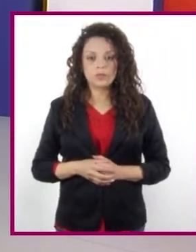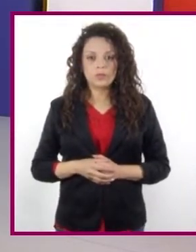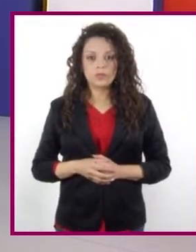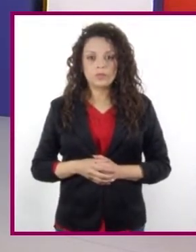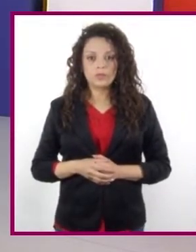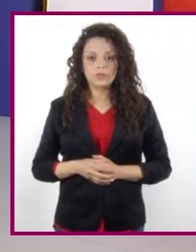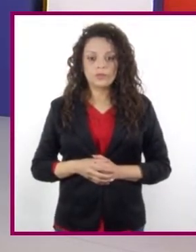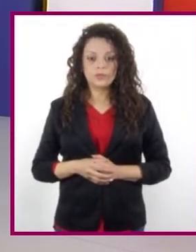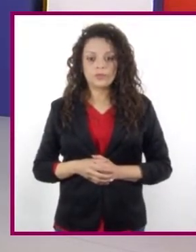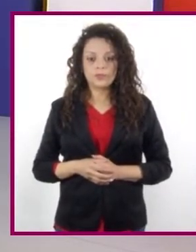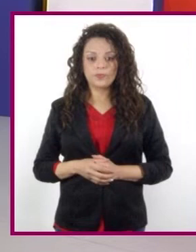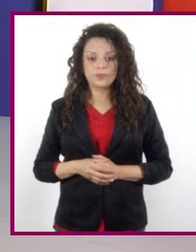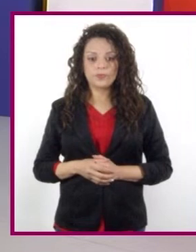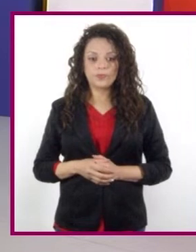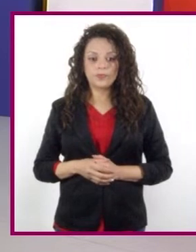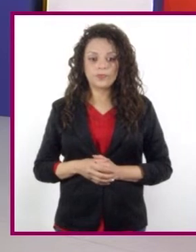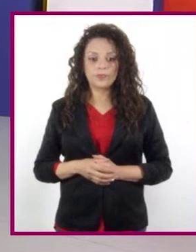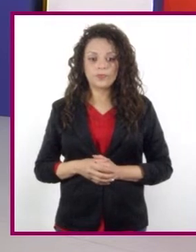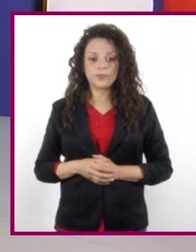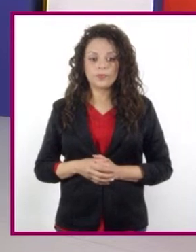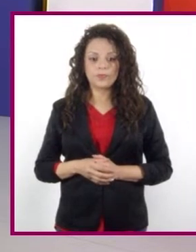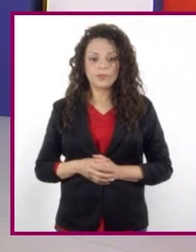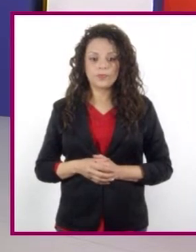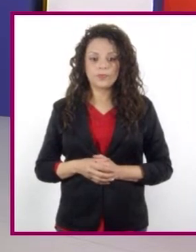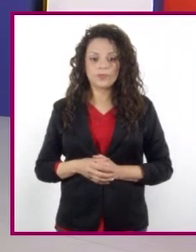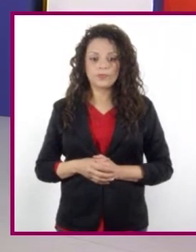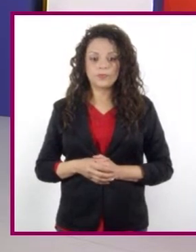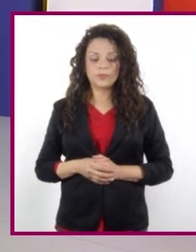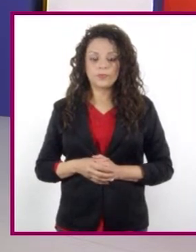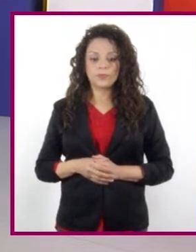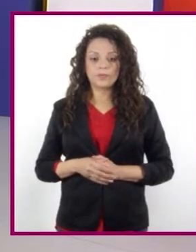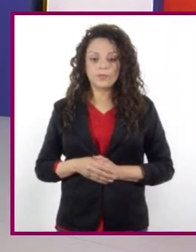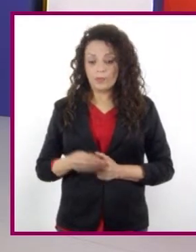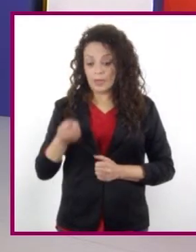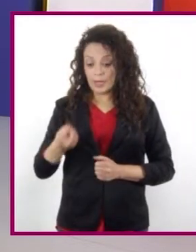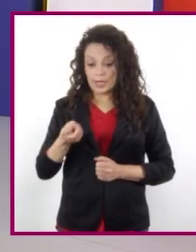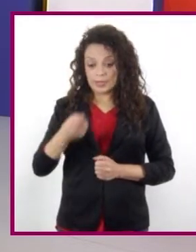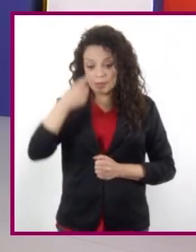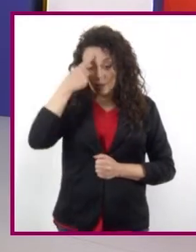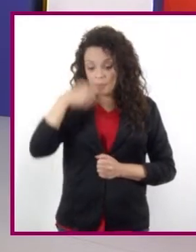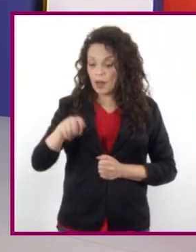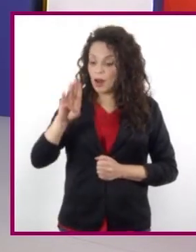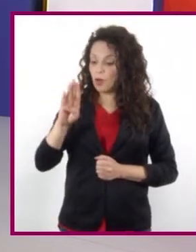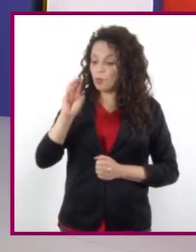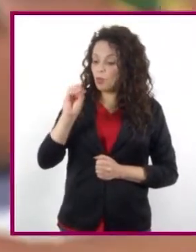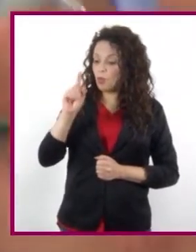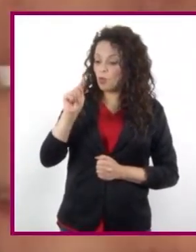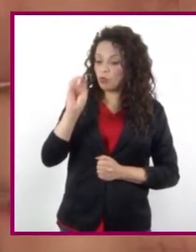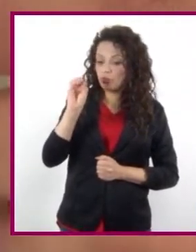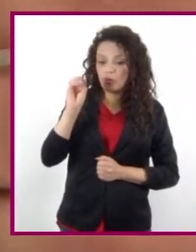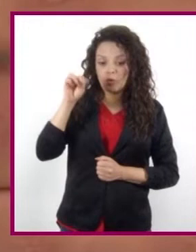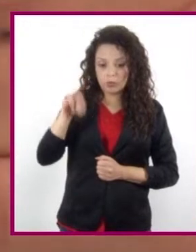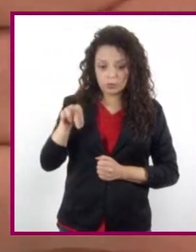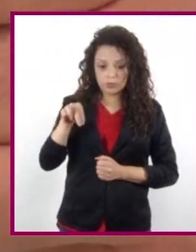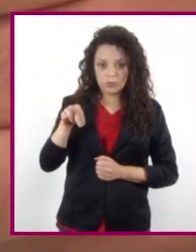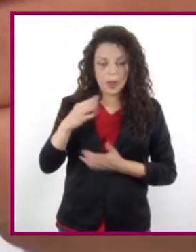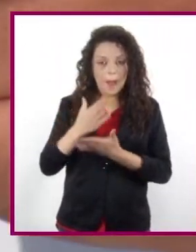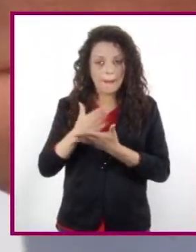En este caso, nuestro circuito impreso para los botones, aparte de la